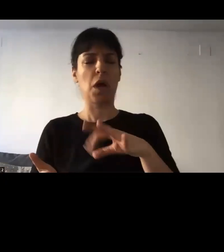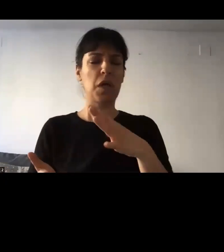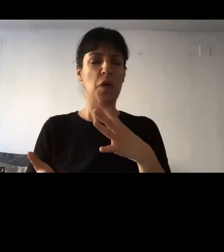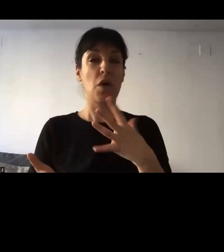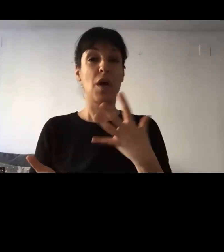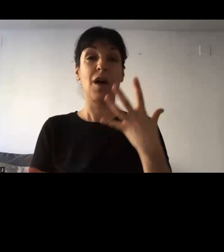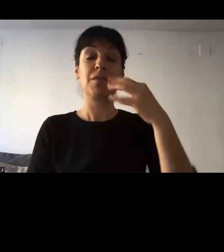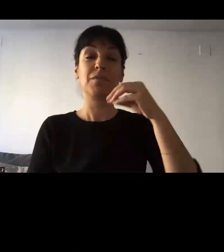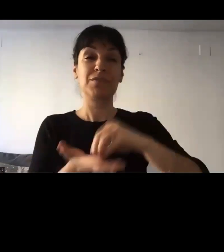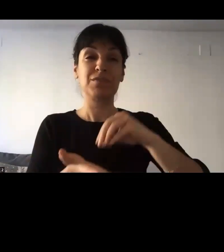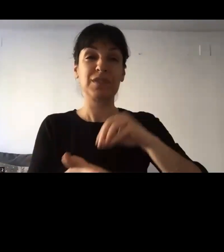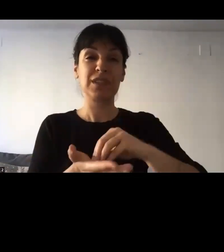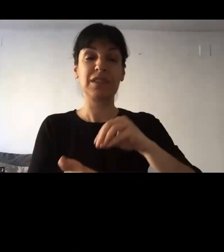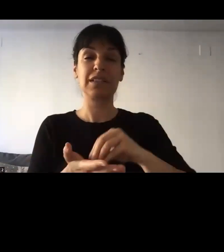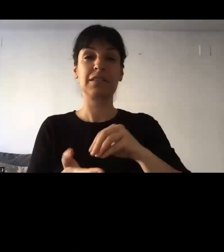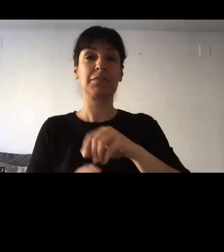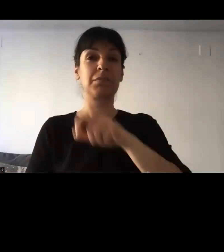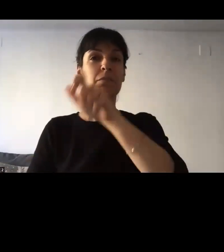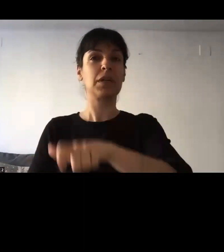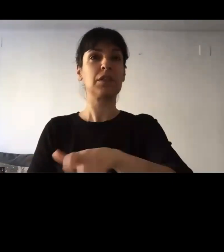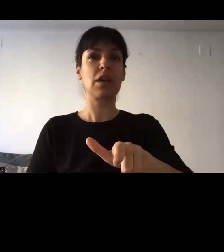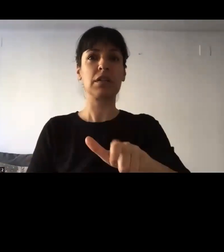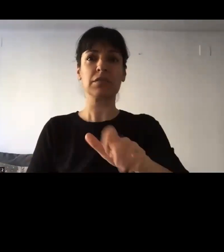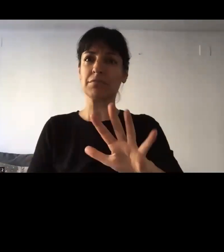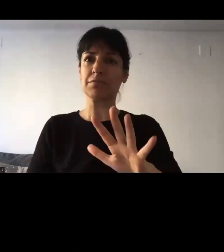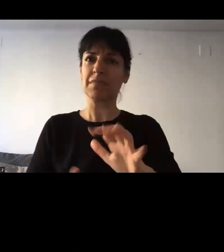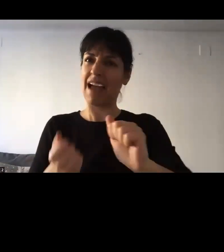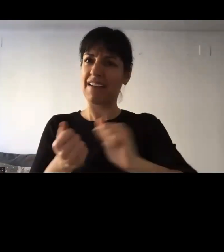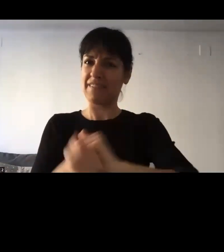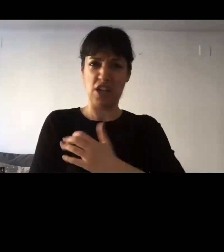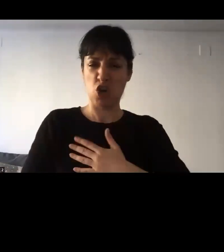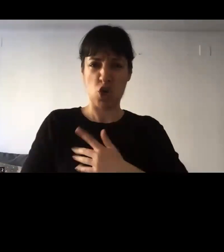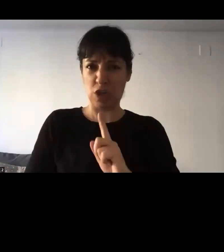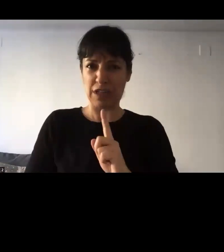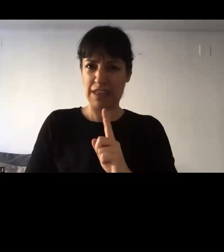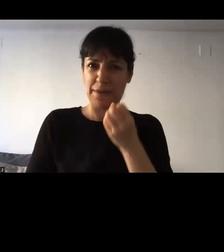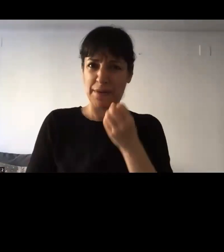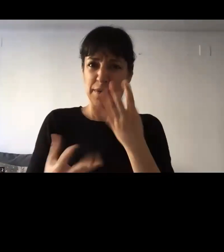personas con su mejor intención, también es cierto, pero se acercan a mí